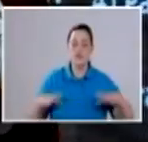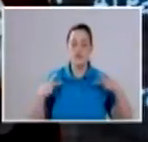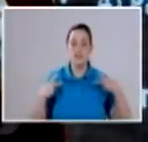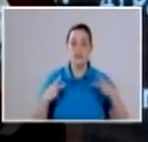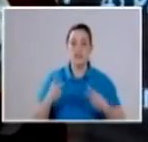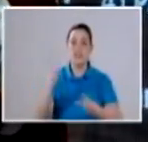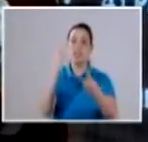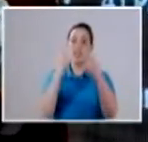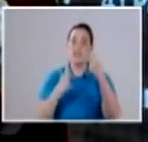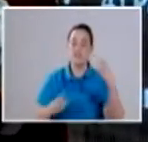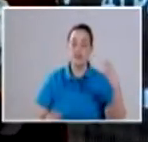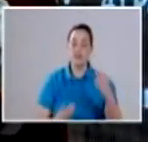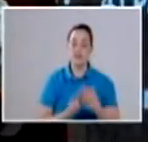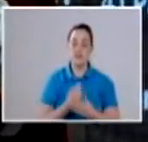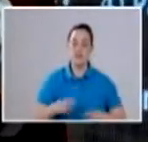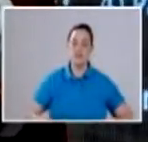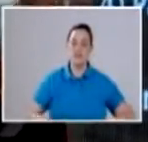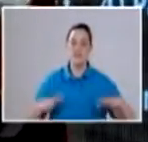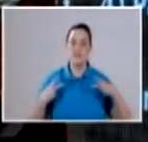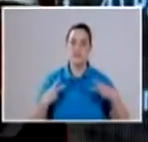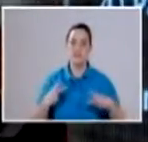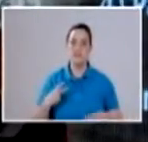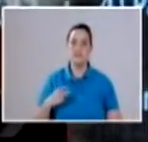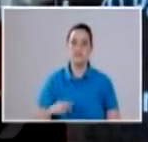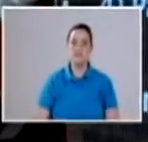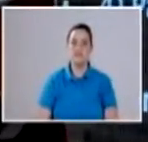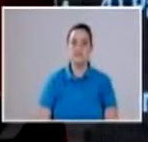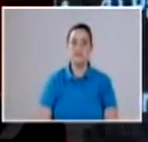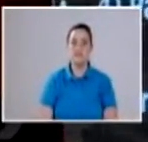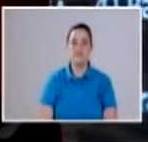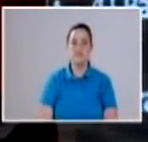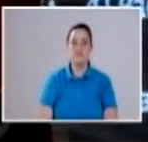y viene una nueva vida. Eso es indiscutible.